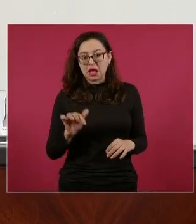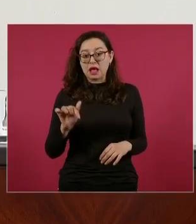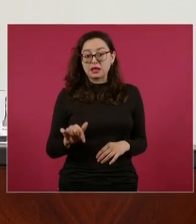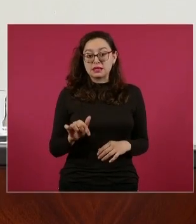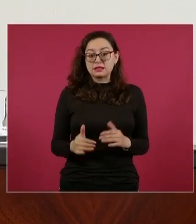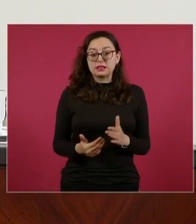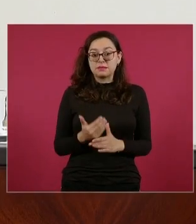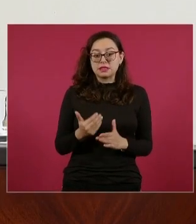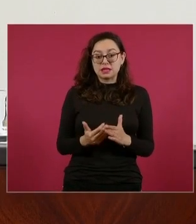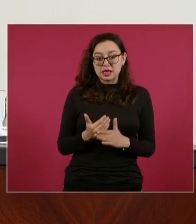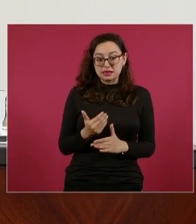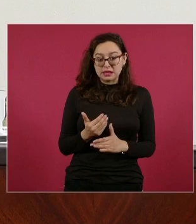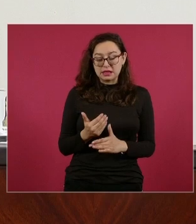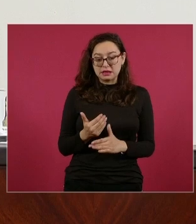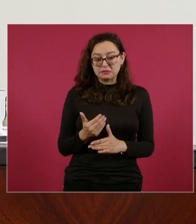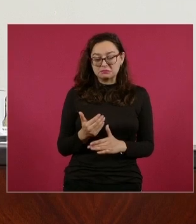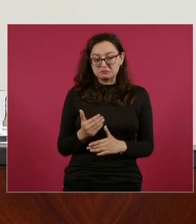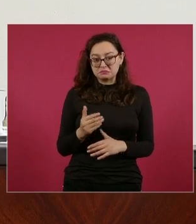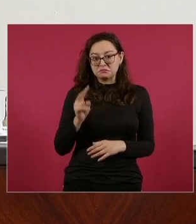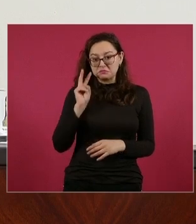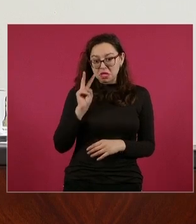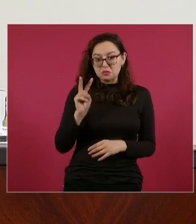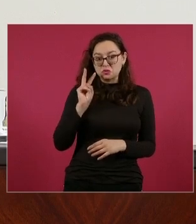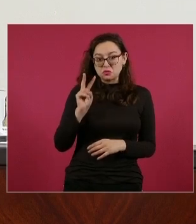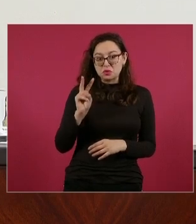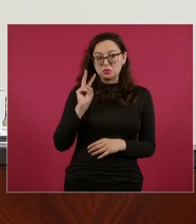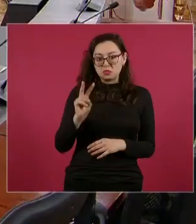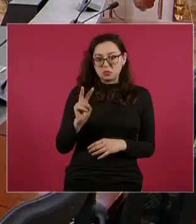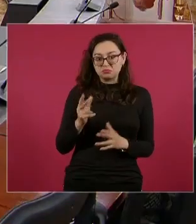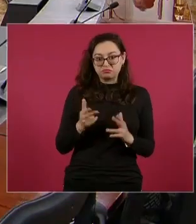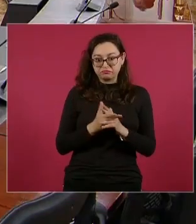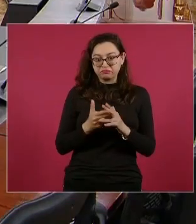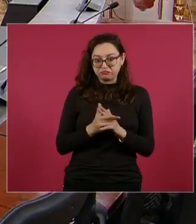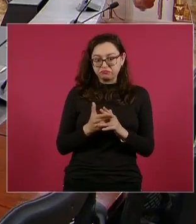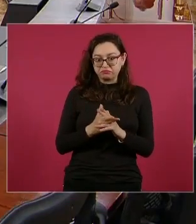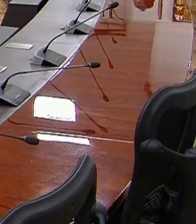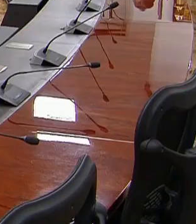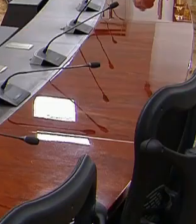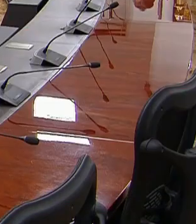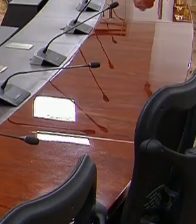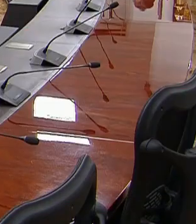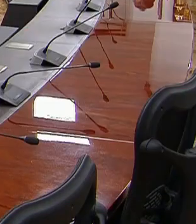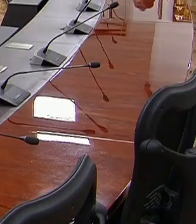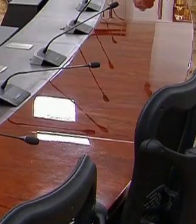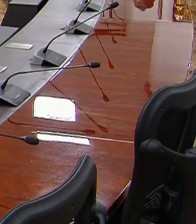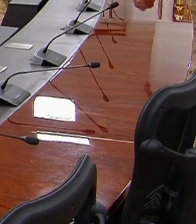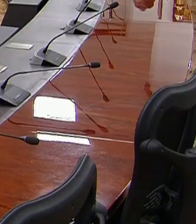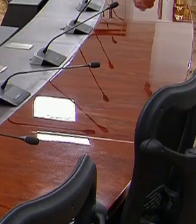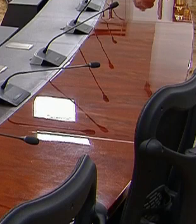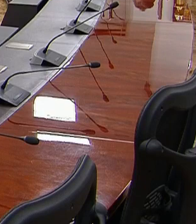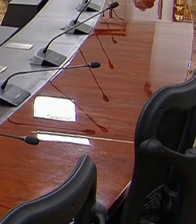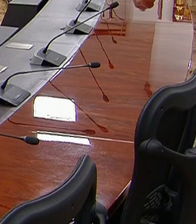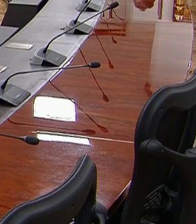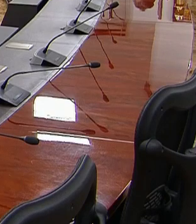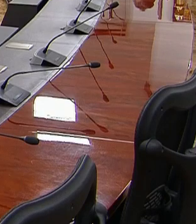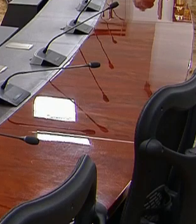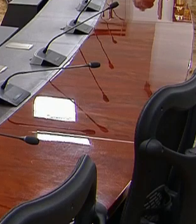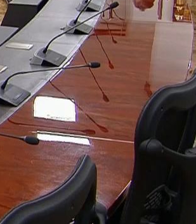Seguridad, los homicidios, por ejemplo, hay un porcentaje considerable.